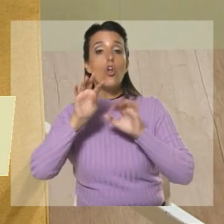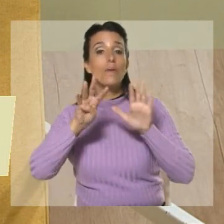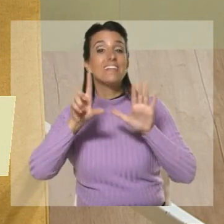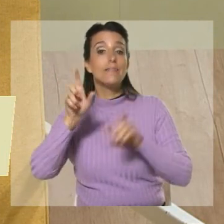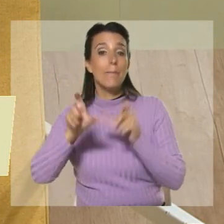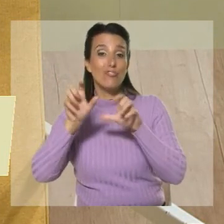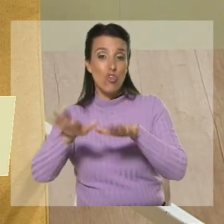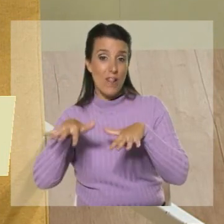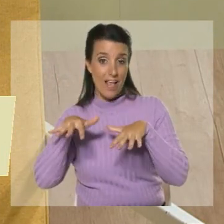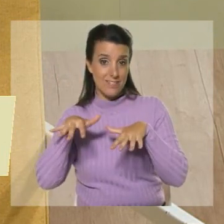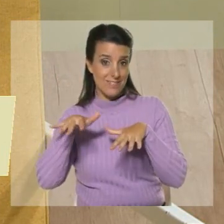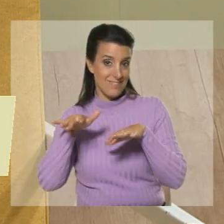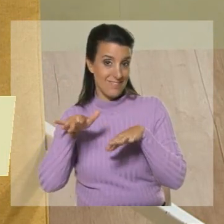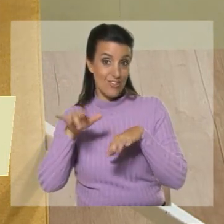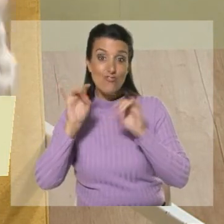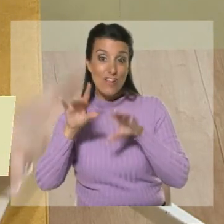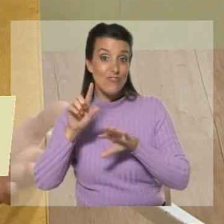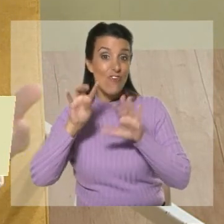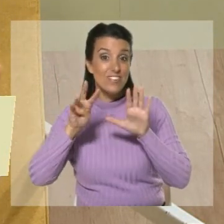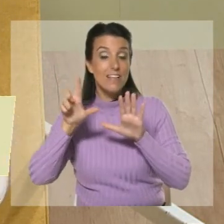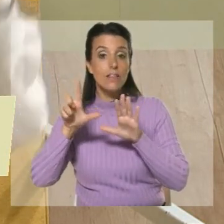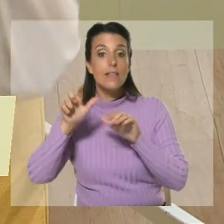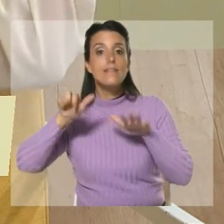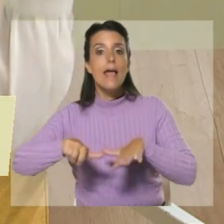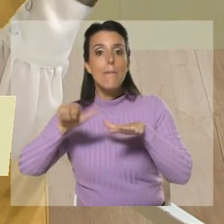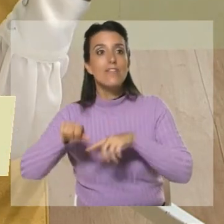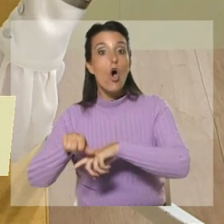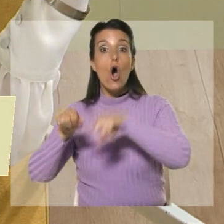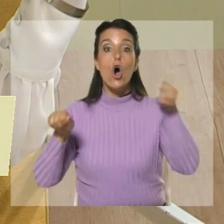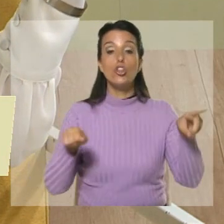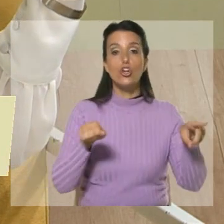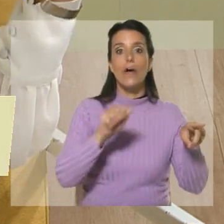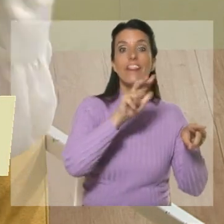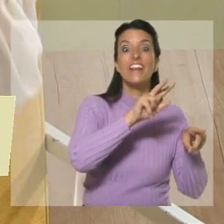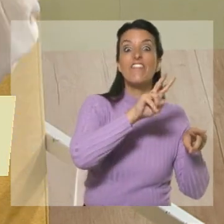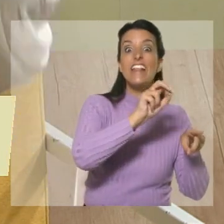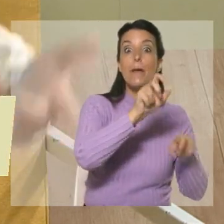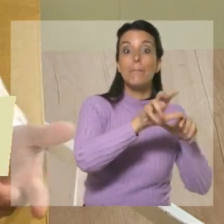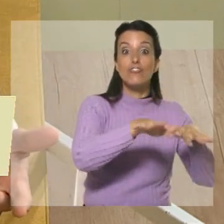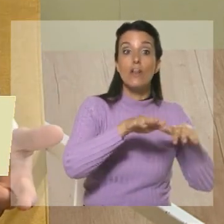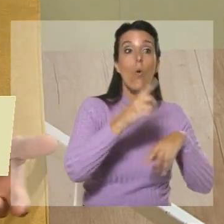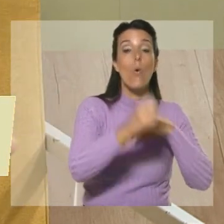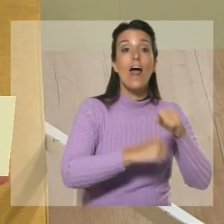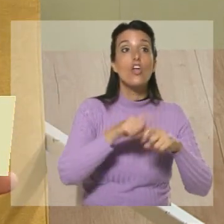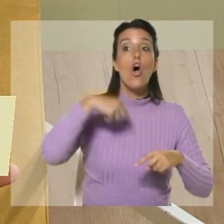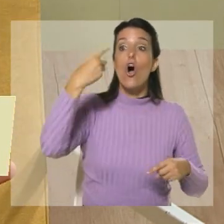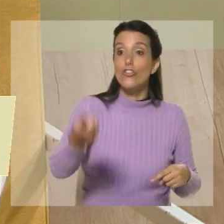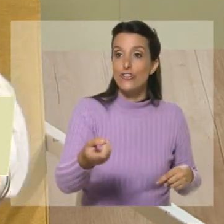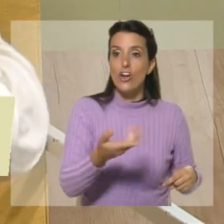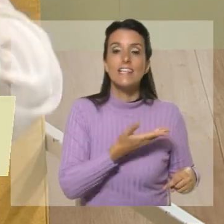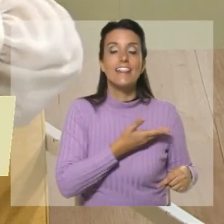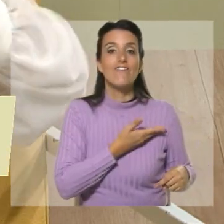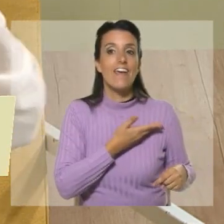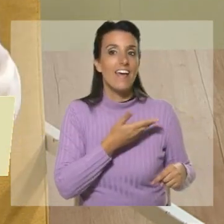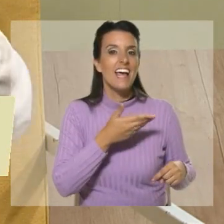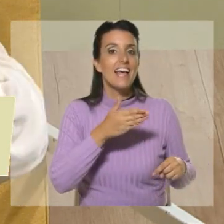espectador cerca. Y a los 6 meses estábamos en el Politeama para 320 y al año estábamos en Santa Fe para 670.